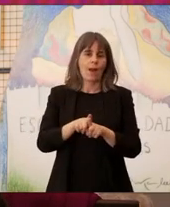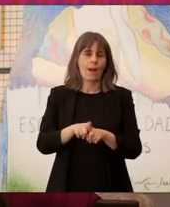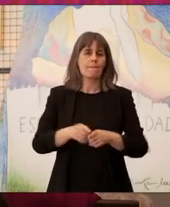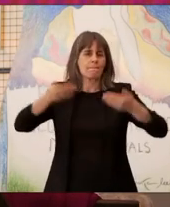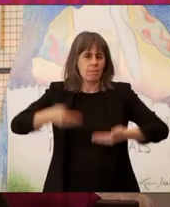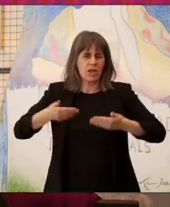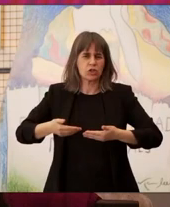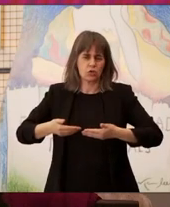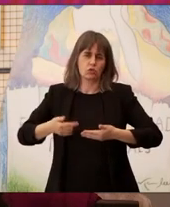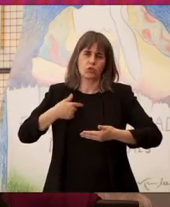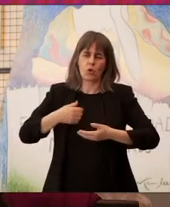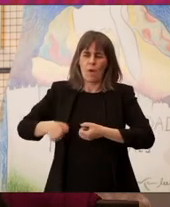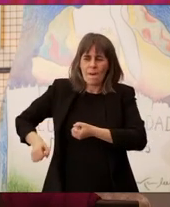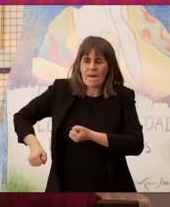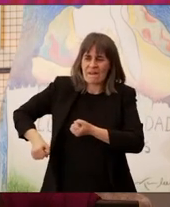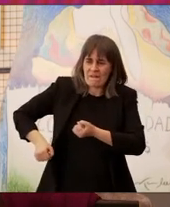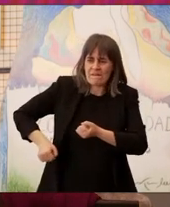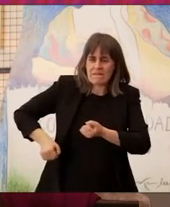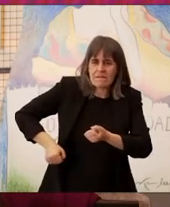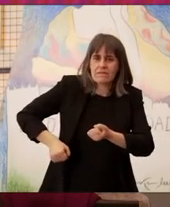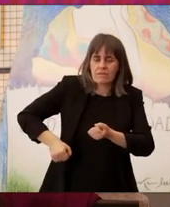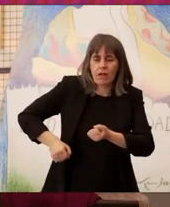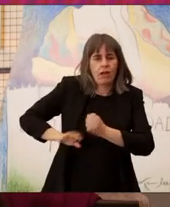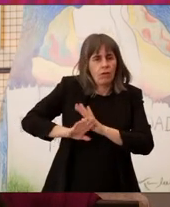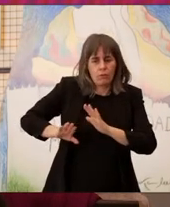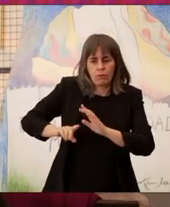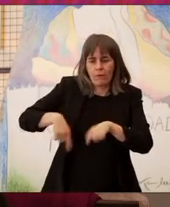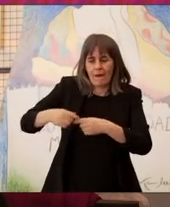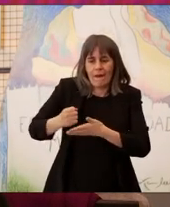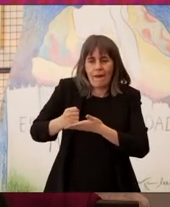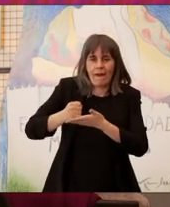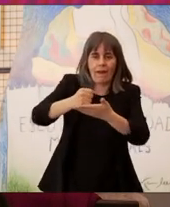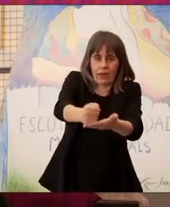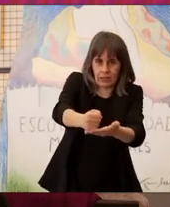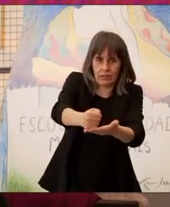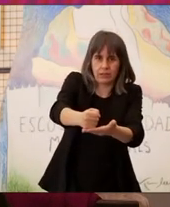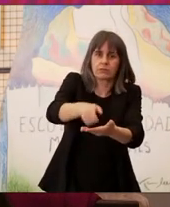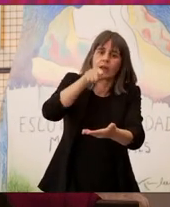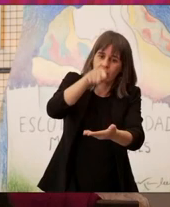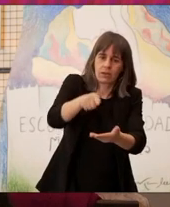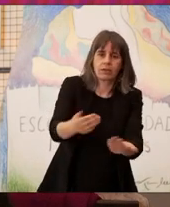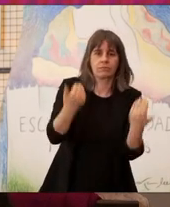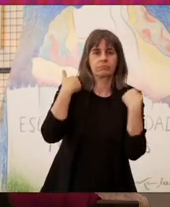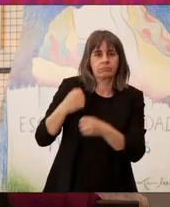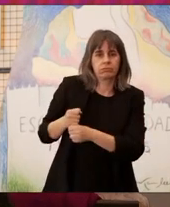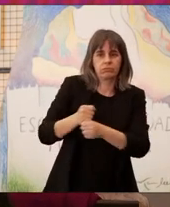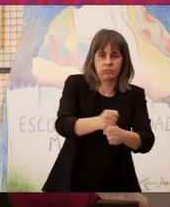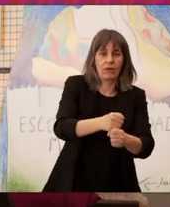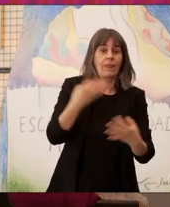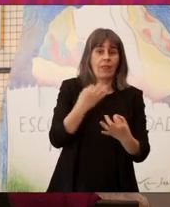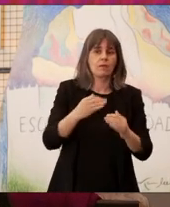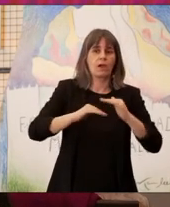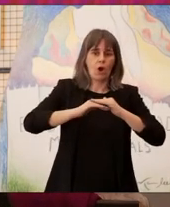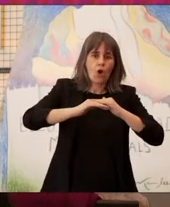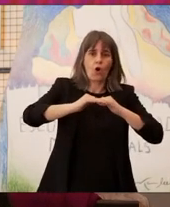puede y luego lo deja y otra lo toma cuál es el problema que nos cuesta mucho esta continuidad